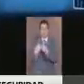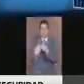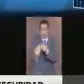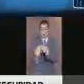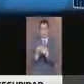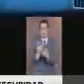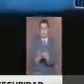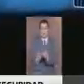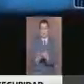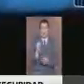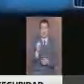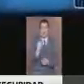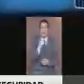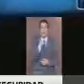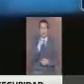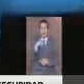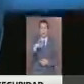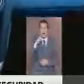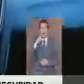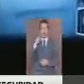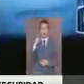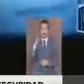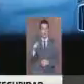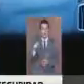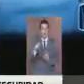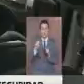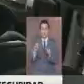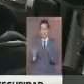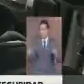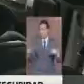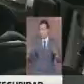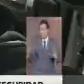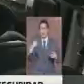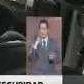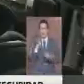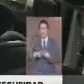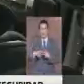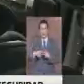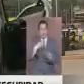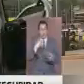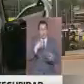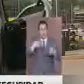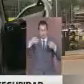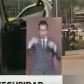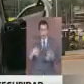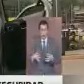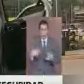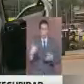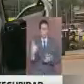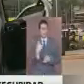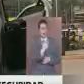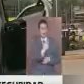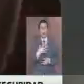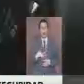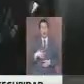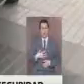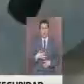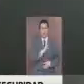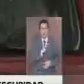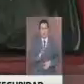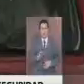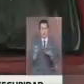y frenar automáticamente, también protectores de puertas exteriores. La seguridad es lo que le interesa a los chilenos.